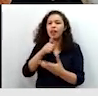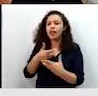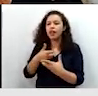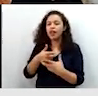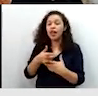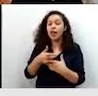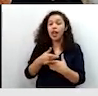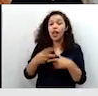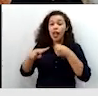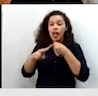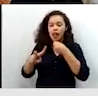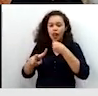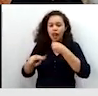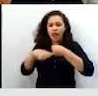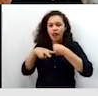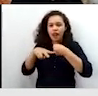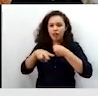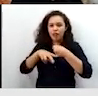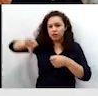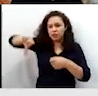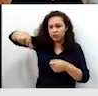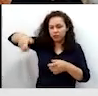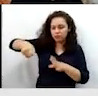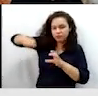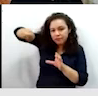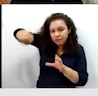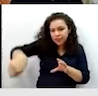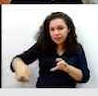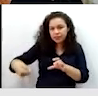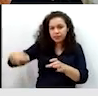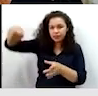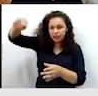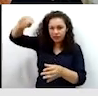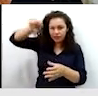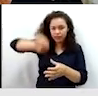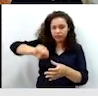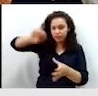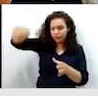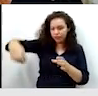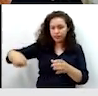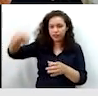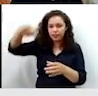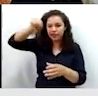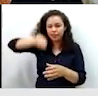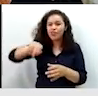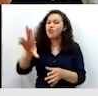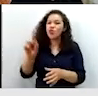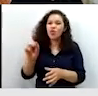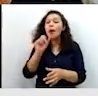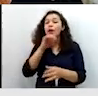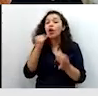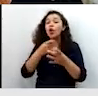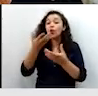se dan cuenta, pues prácticamente la mano va a estar agarrando los bordes de este vaso. Algo que es importante en este tipo